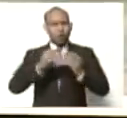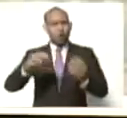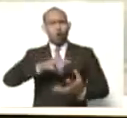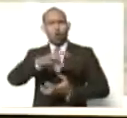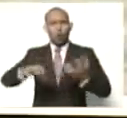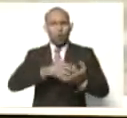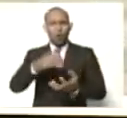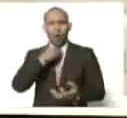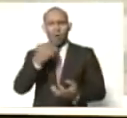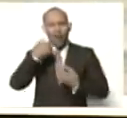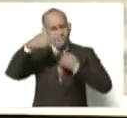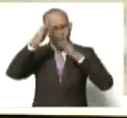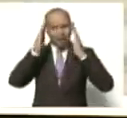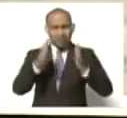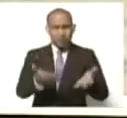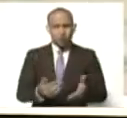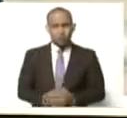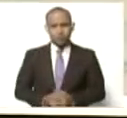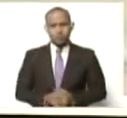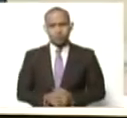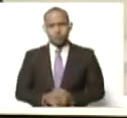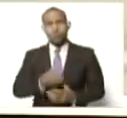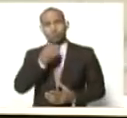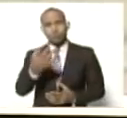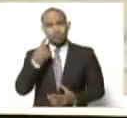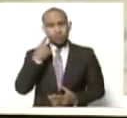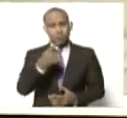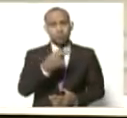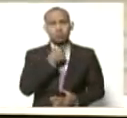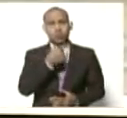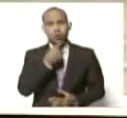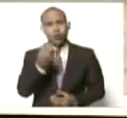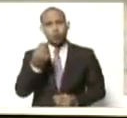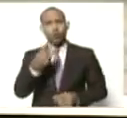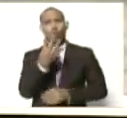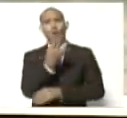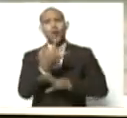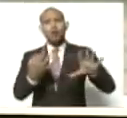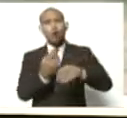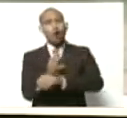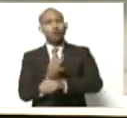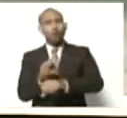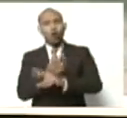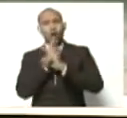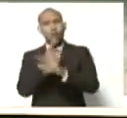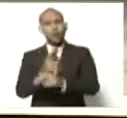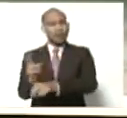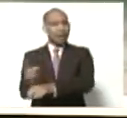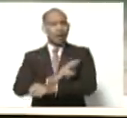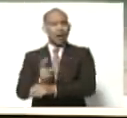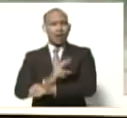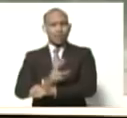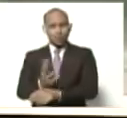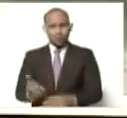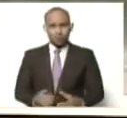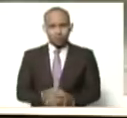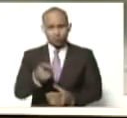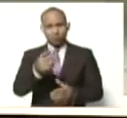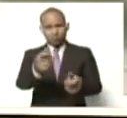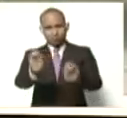que haya que atender. ¿Ves? Por eso me gusta mucho que ustedes en 48 horas, como se los pedí, me hayan hecho llegar este